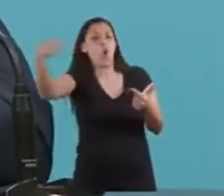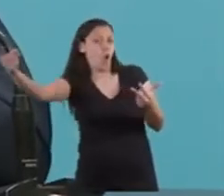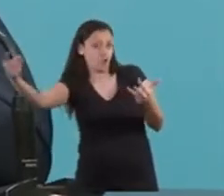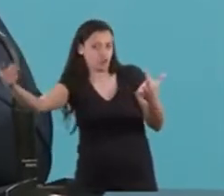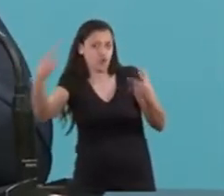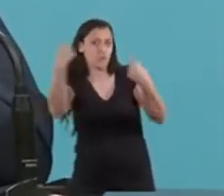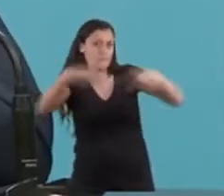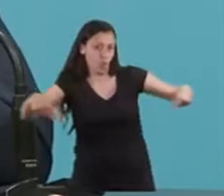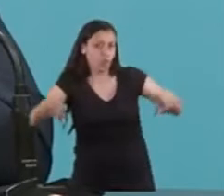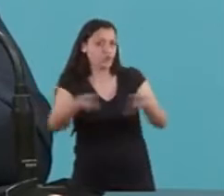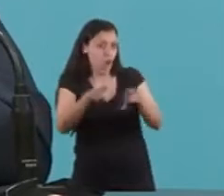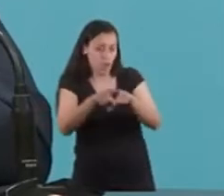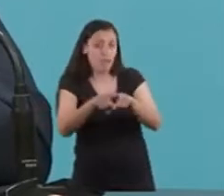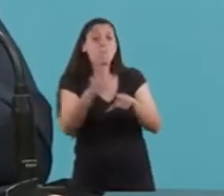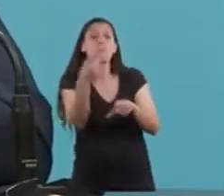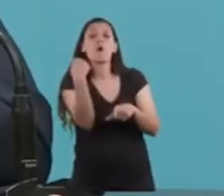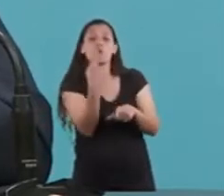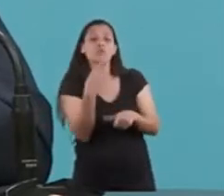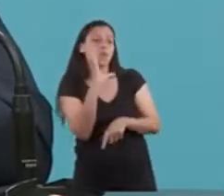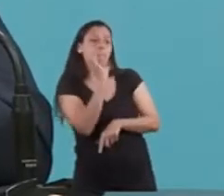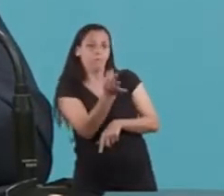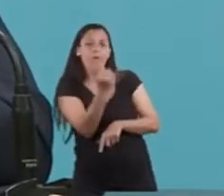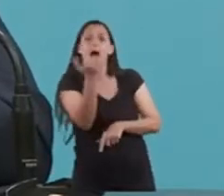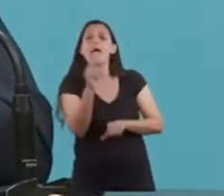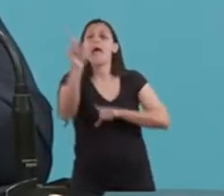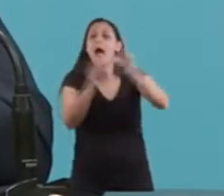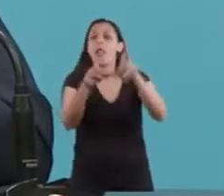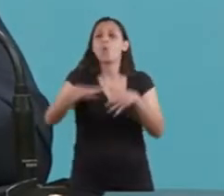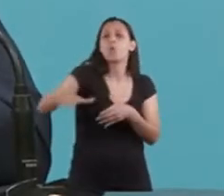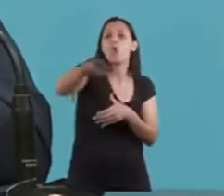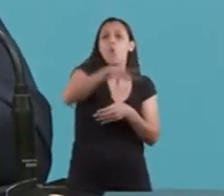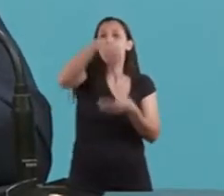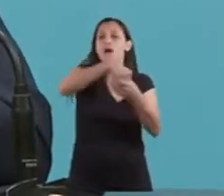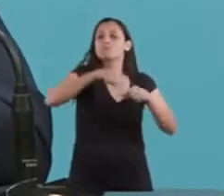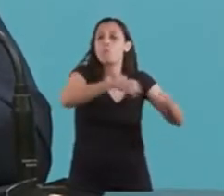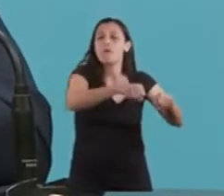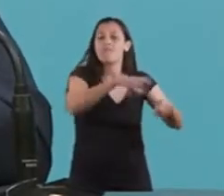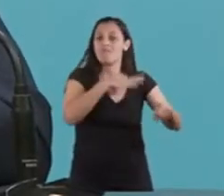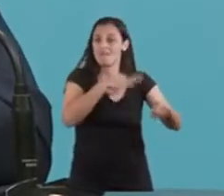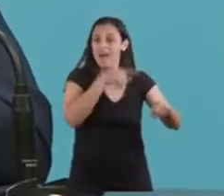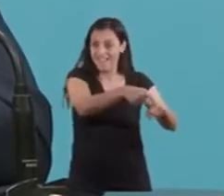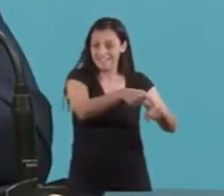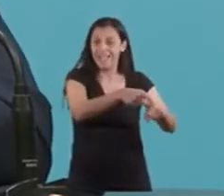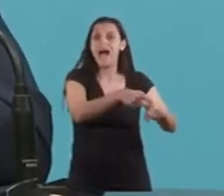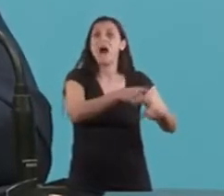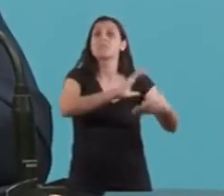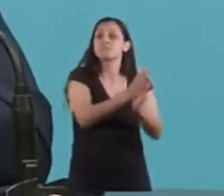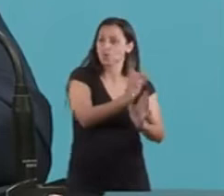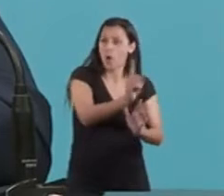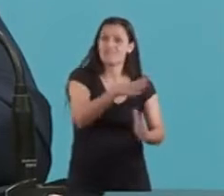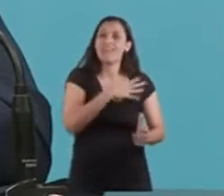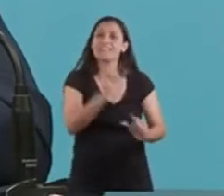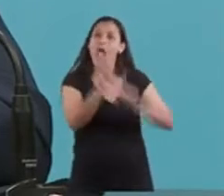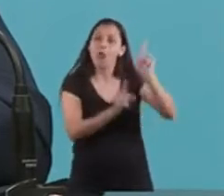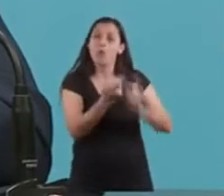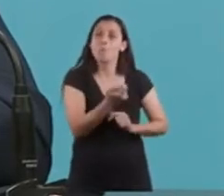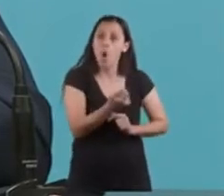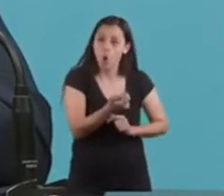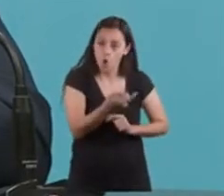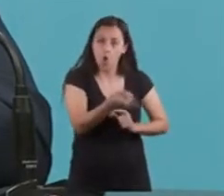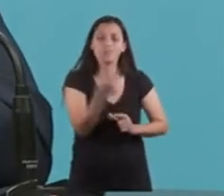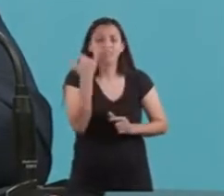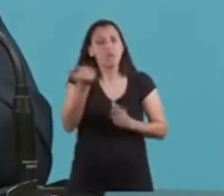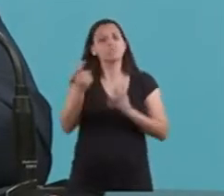otros productos tenemos en algunos lugares a base de desabastecimiento parcial es eso nosotros lo venimos hablando